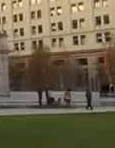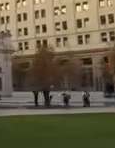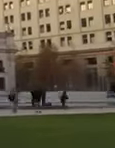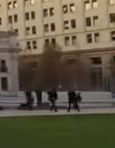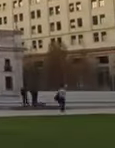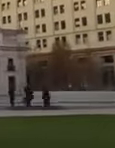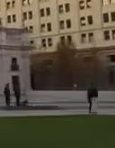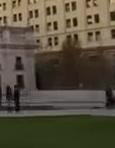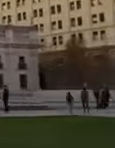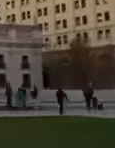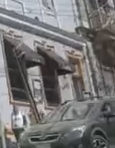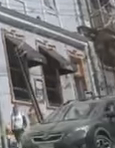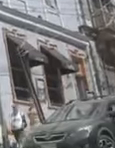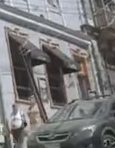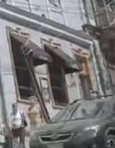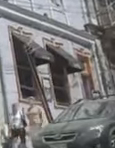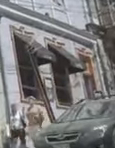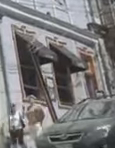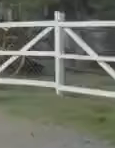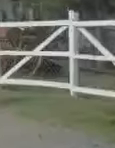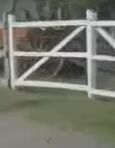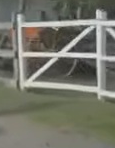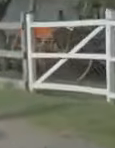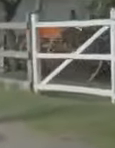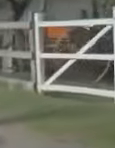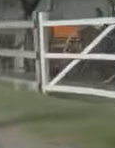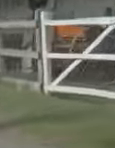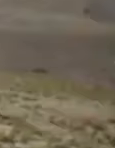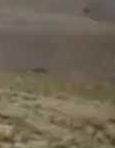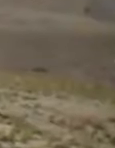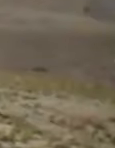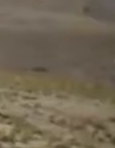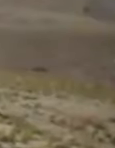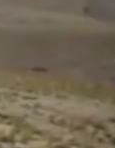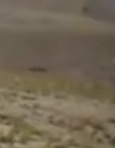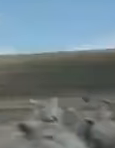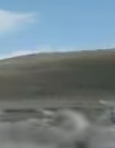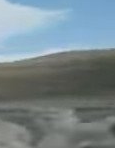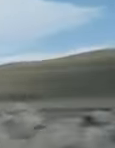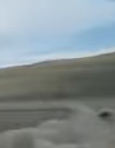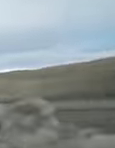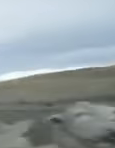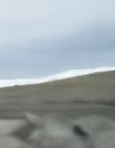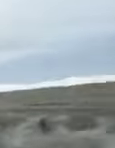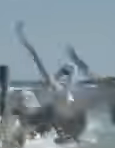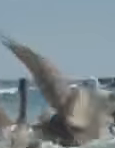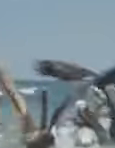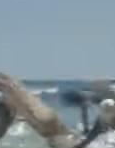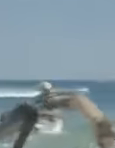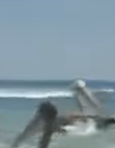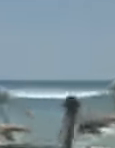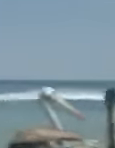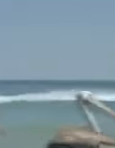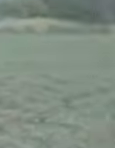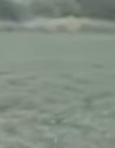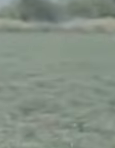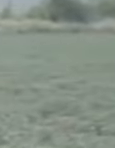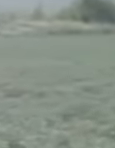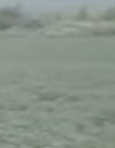transmitió el gobierno de chile agradecemos a los canales de televisión y radioemisoras que integraron esta red voluntaria